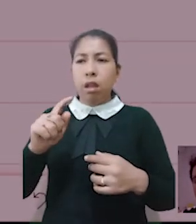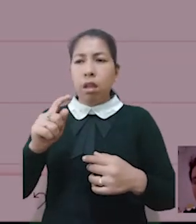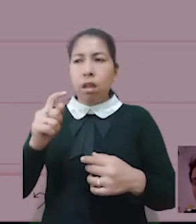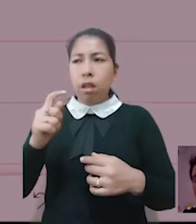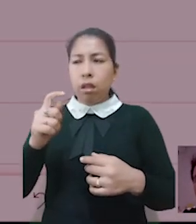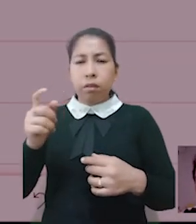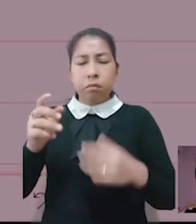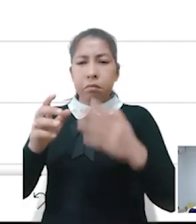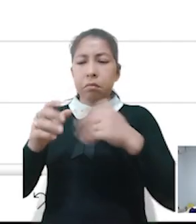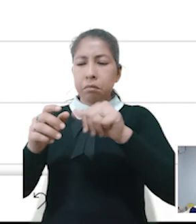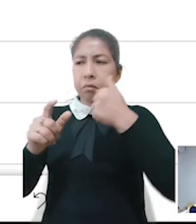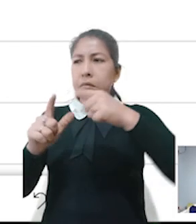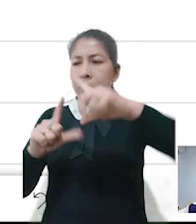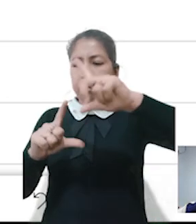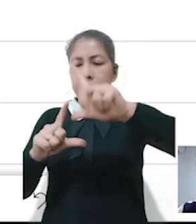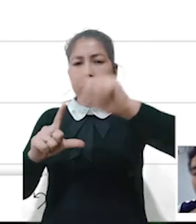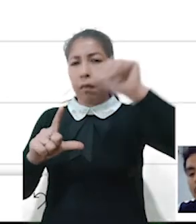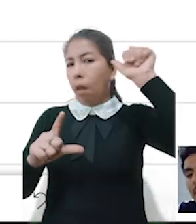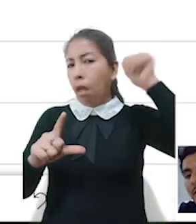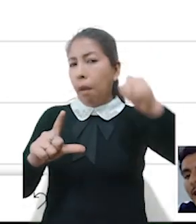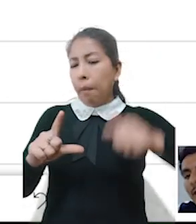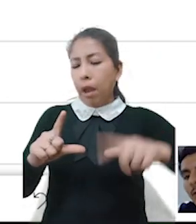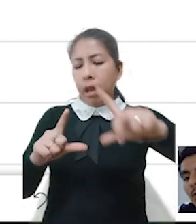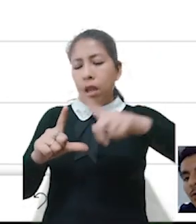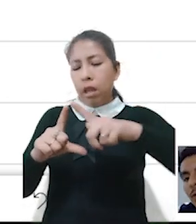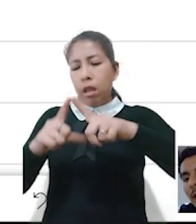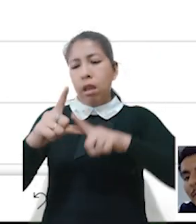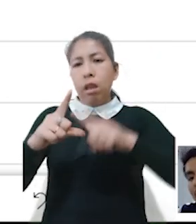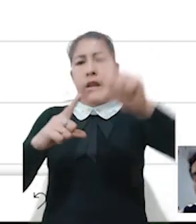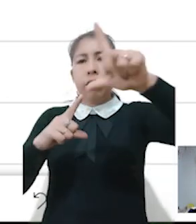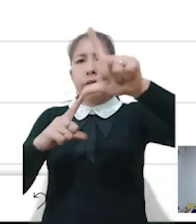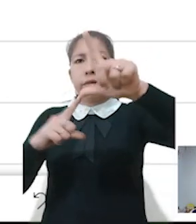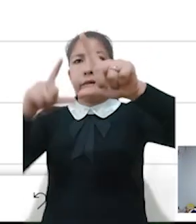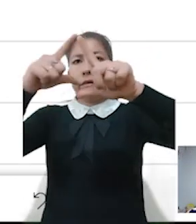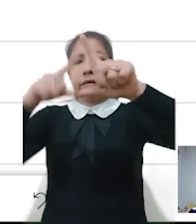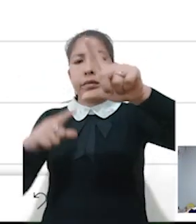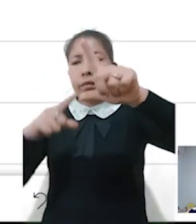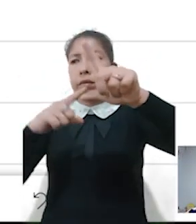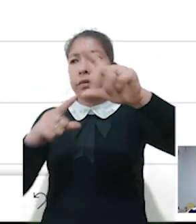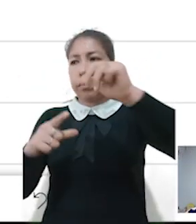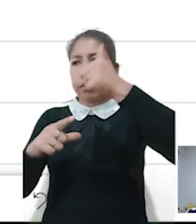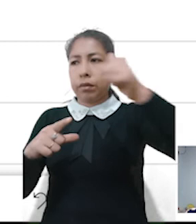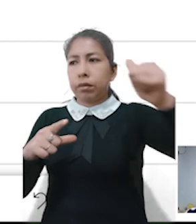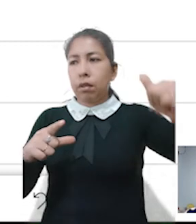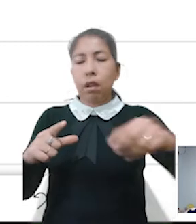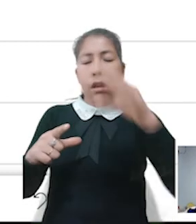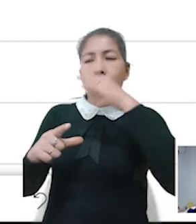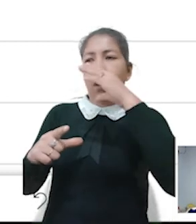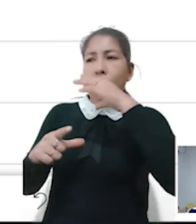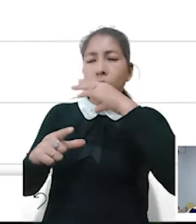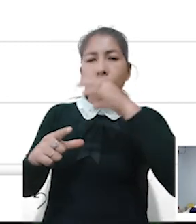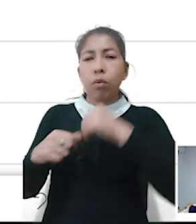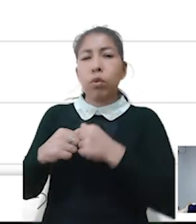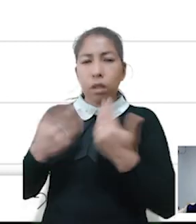ABE. Para el triángulo ABE ya conozco la medida del ángulo agudo alfa, puesto de que acabamos de